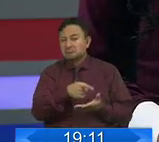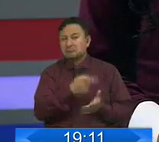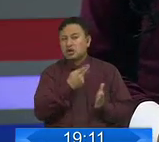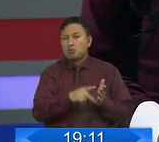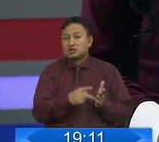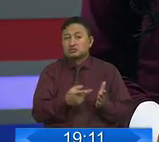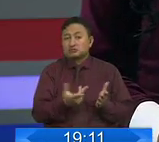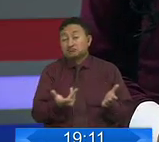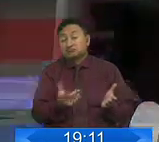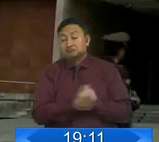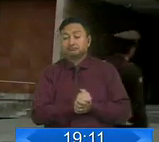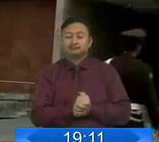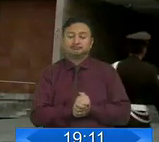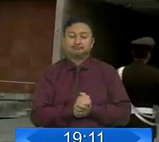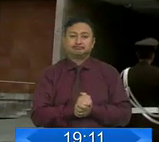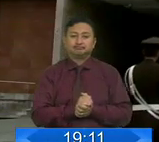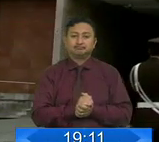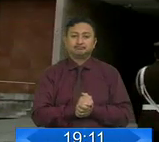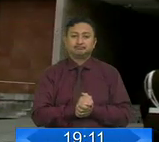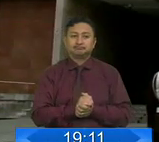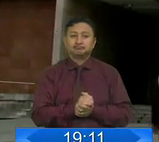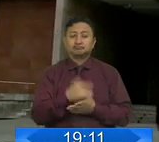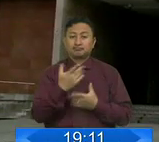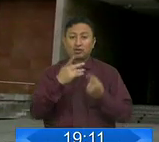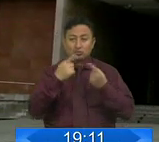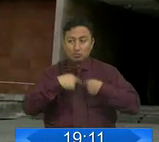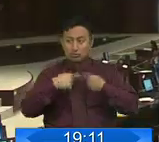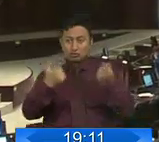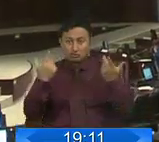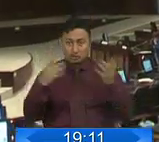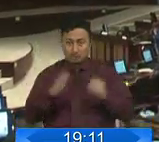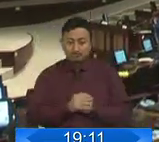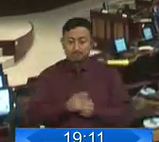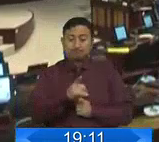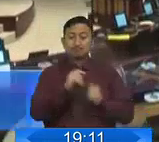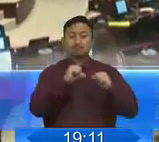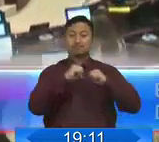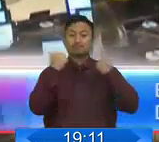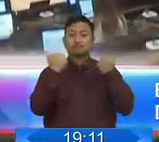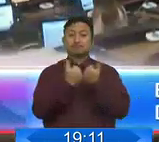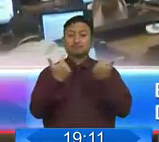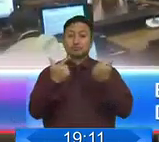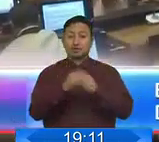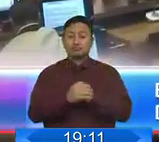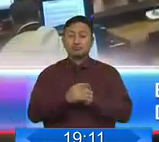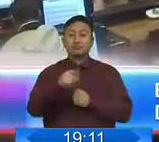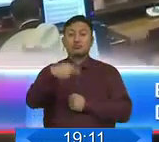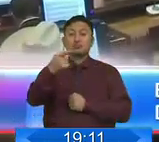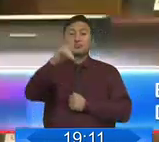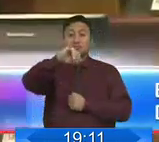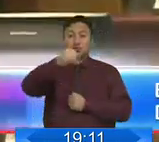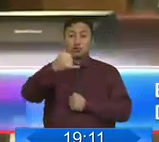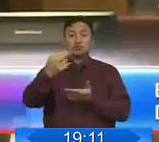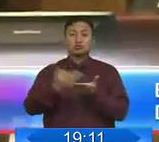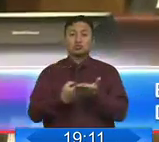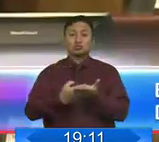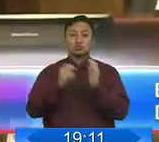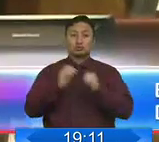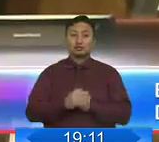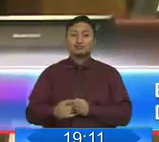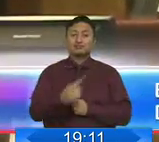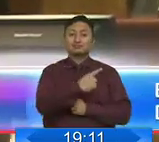asambleísta. La convocatoria está lista. Los legisladores se reunirán este próximo jueves para definir el futuro